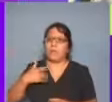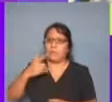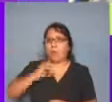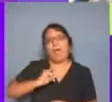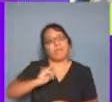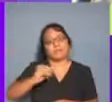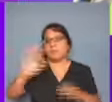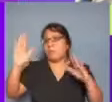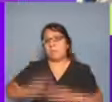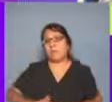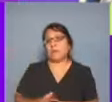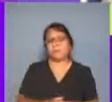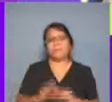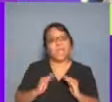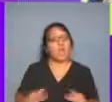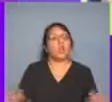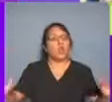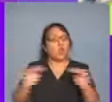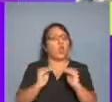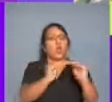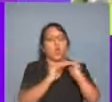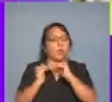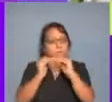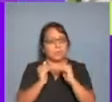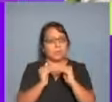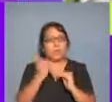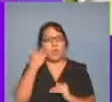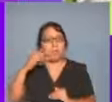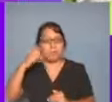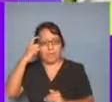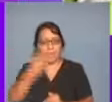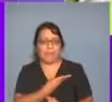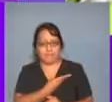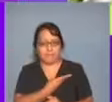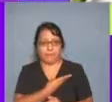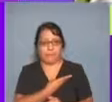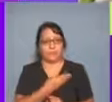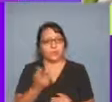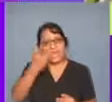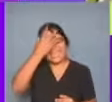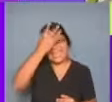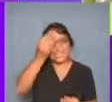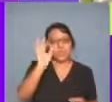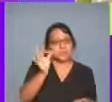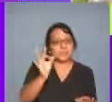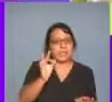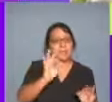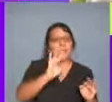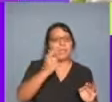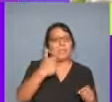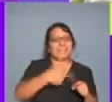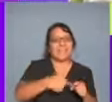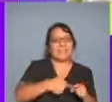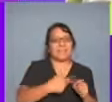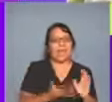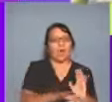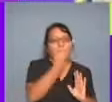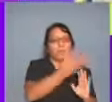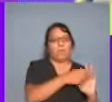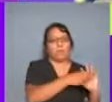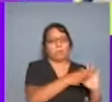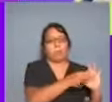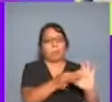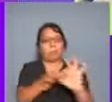normalizar al precio con el valor de ipf Sí con lo que significa niik Nan el aumento de la nafta no porque sabemos que es una cadena aumenta la nafta y aumenta